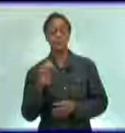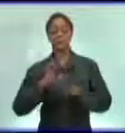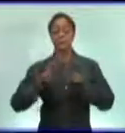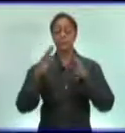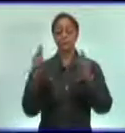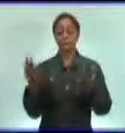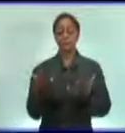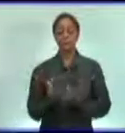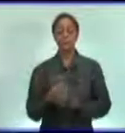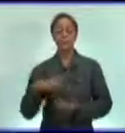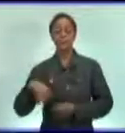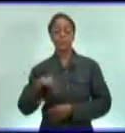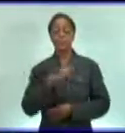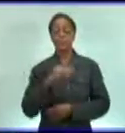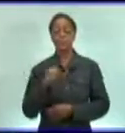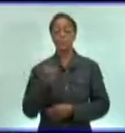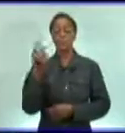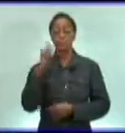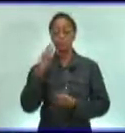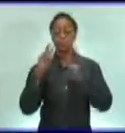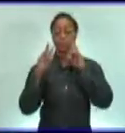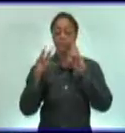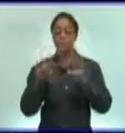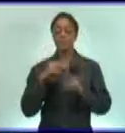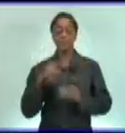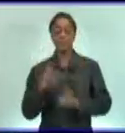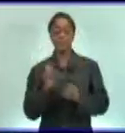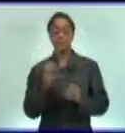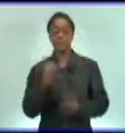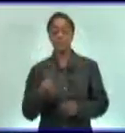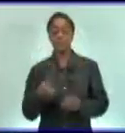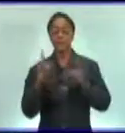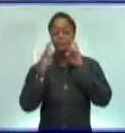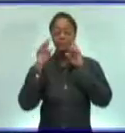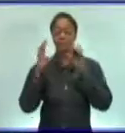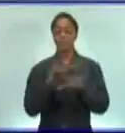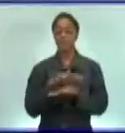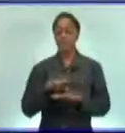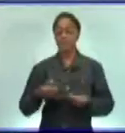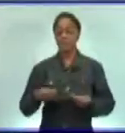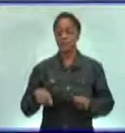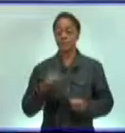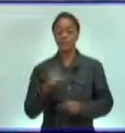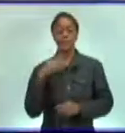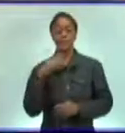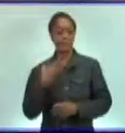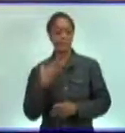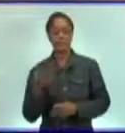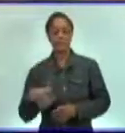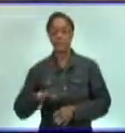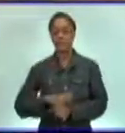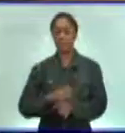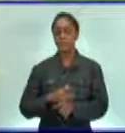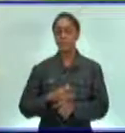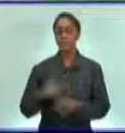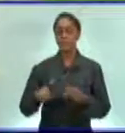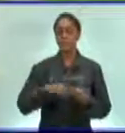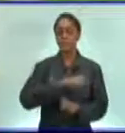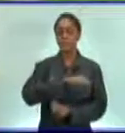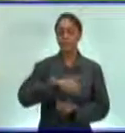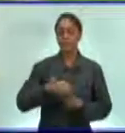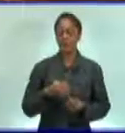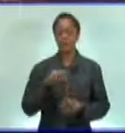planeta. Todos los seres vivos, desde la generación de la vida en la Tierra, han pasado por distintos procesos como